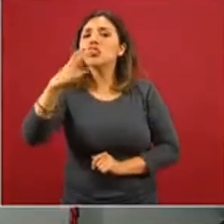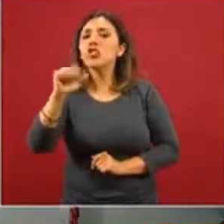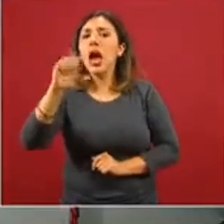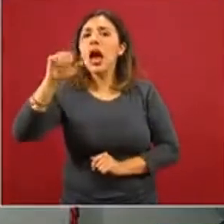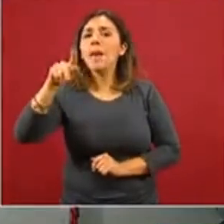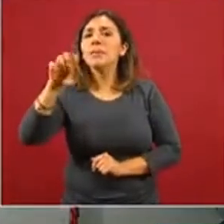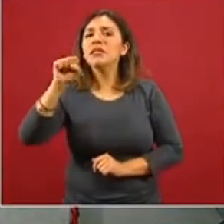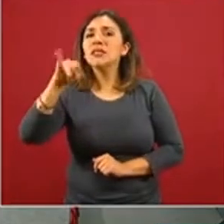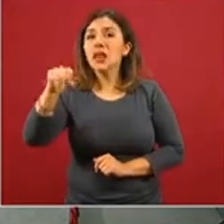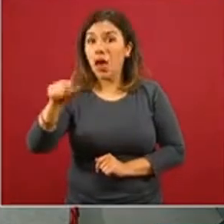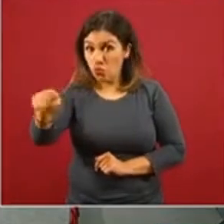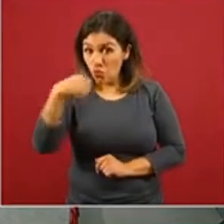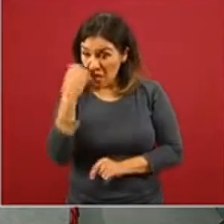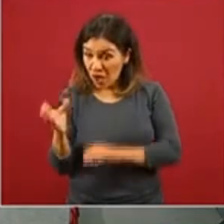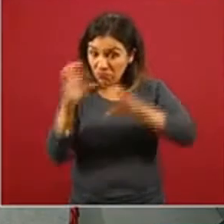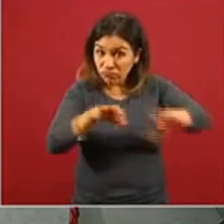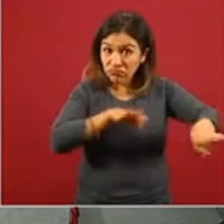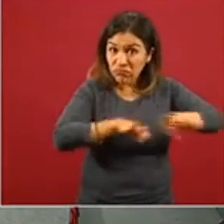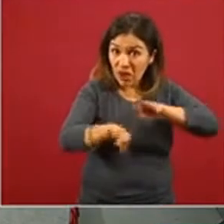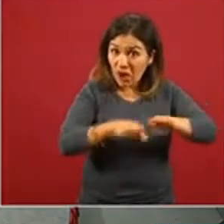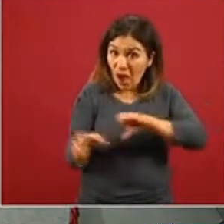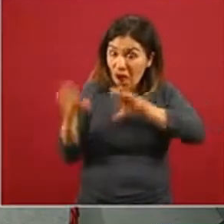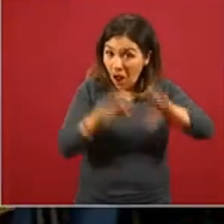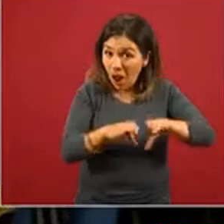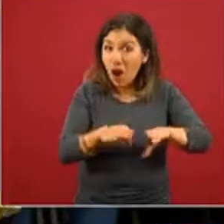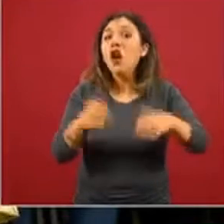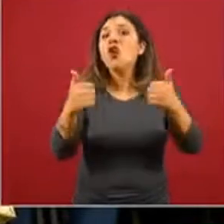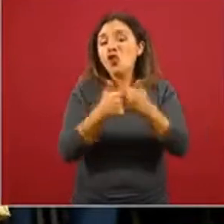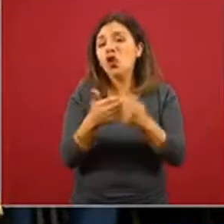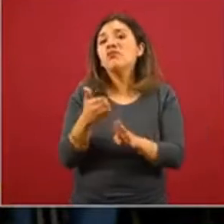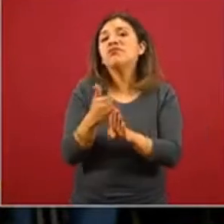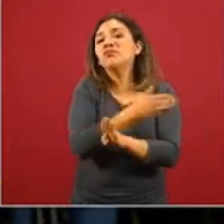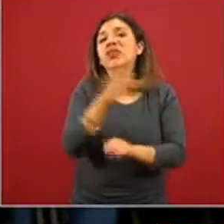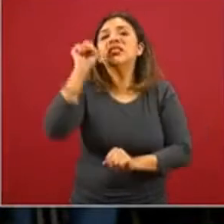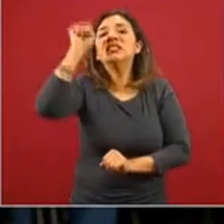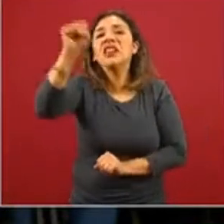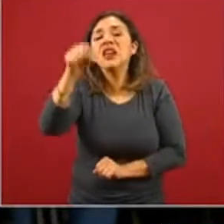si no pasa con el aval de esta situación o de un sindicato corrupto.